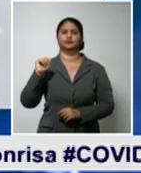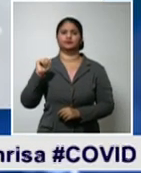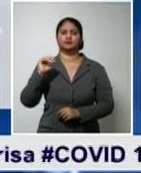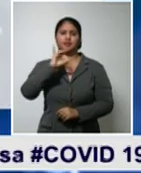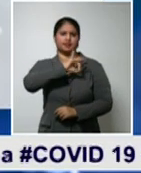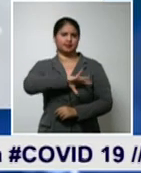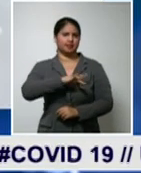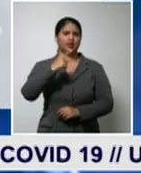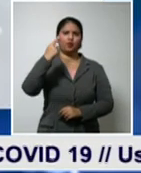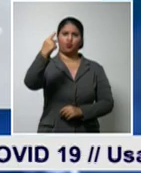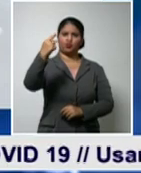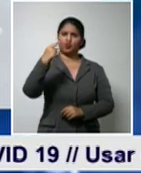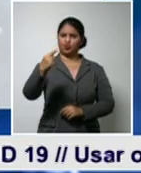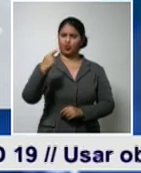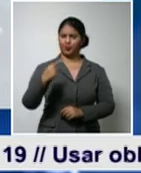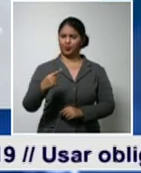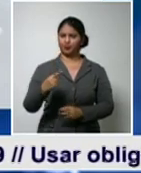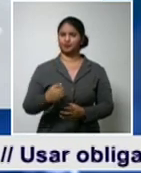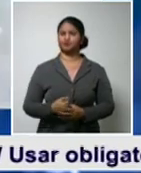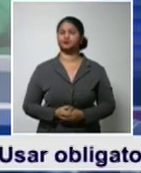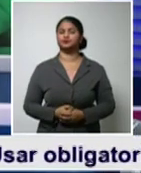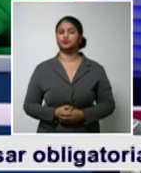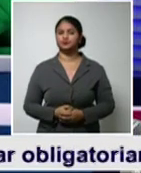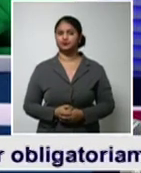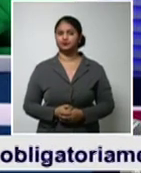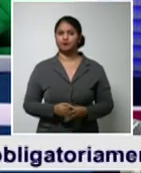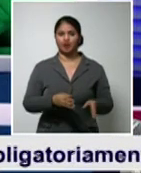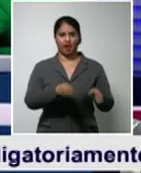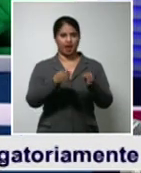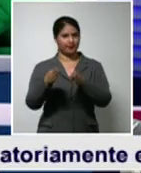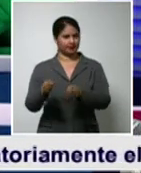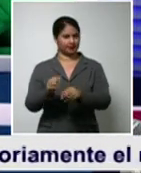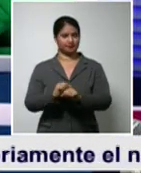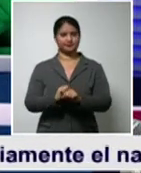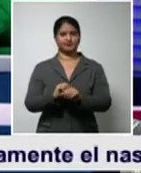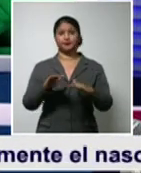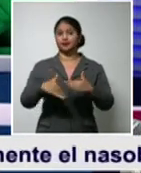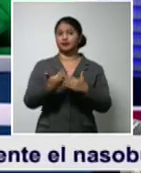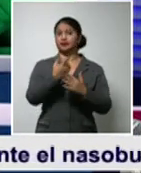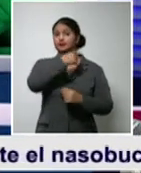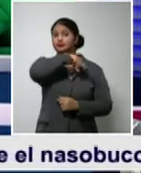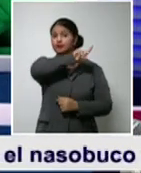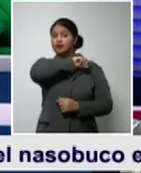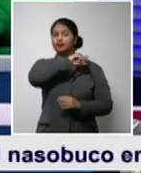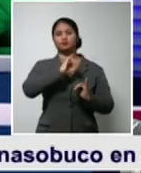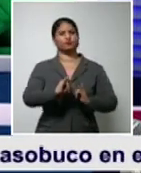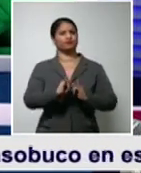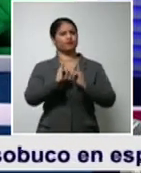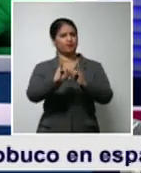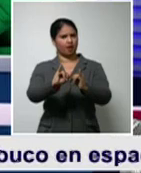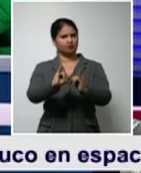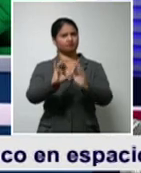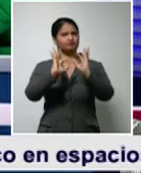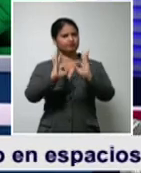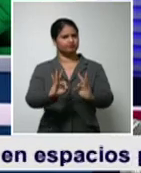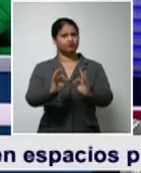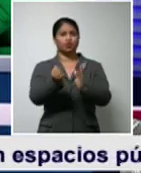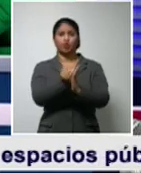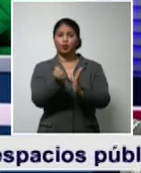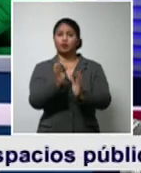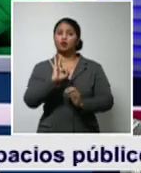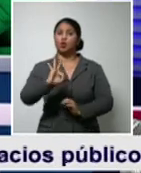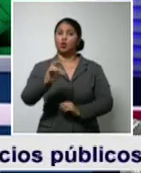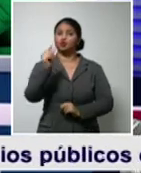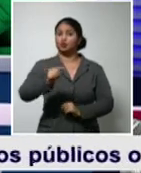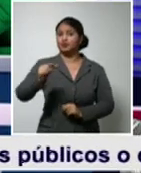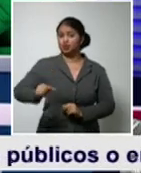de cada uno. Ahora, ayer se diagnostican con COVID también 8 extranjeros en